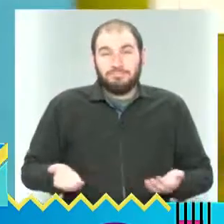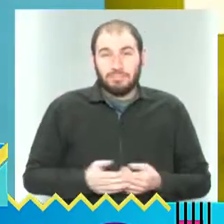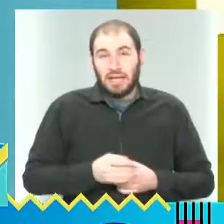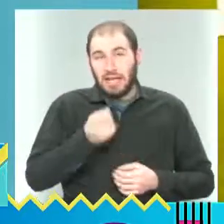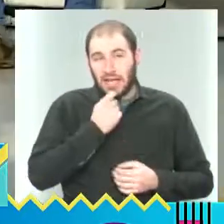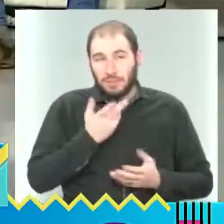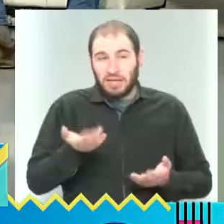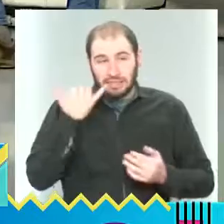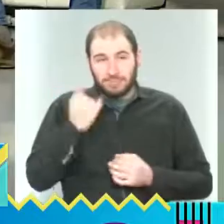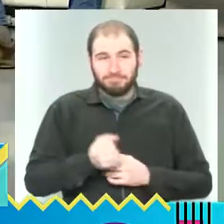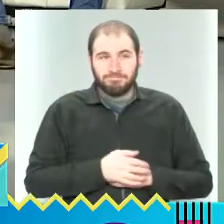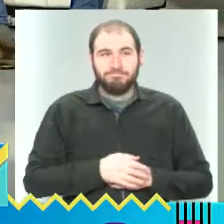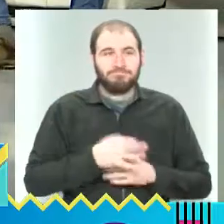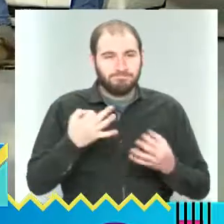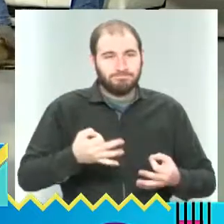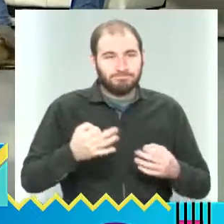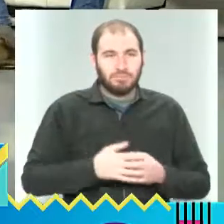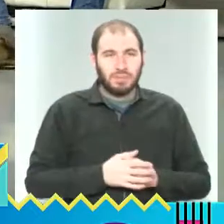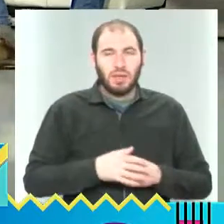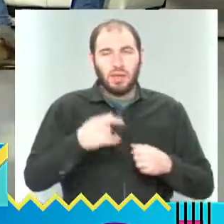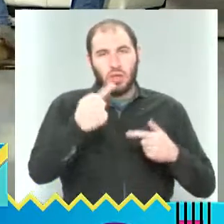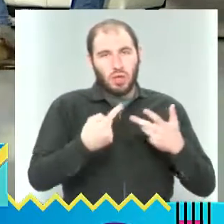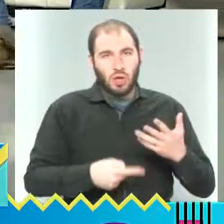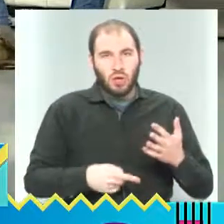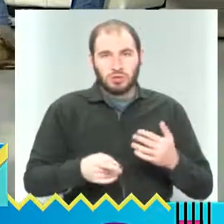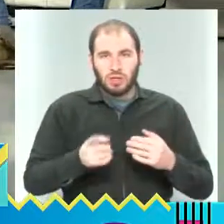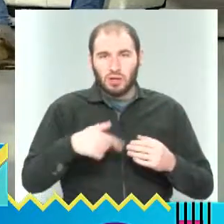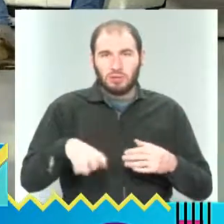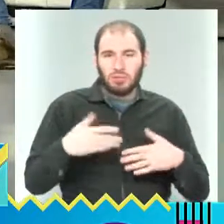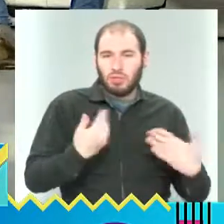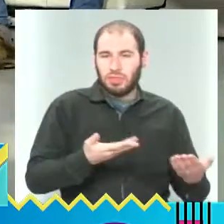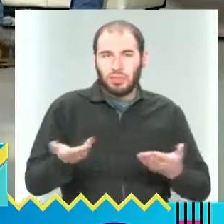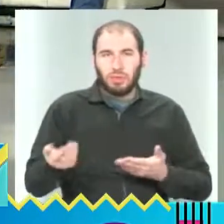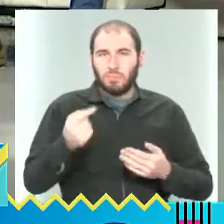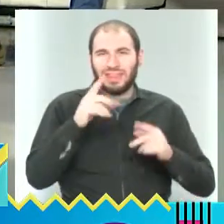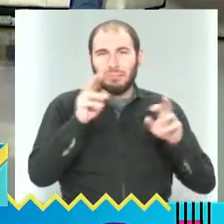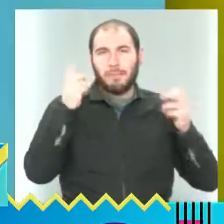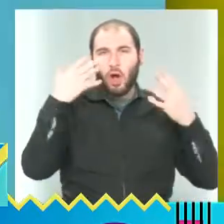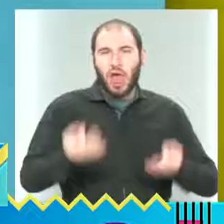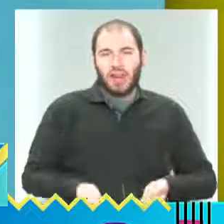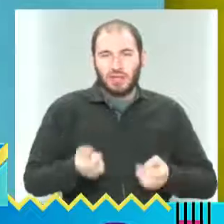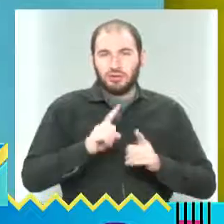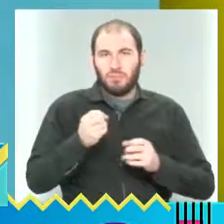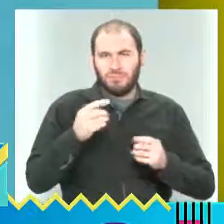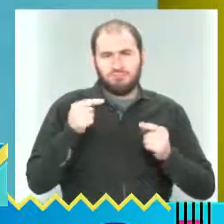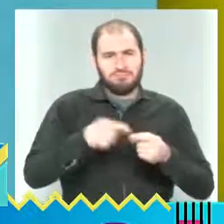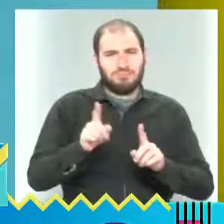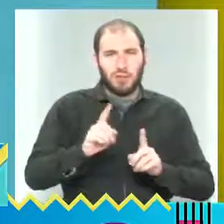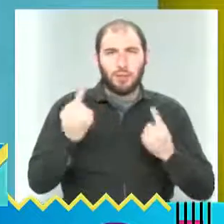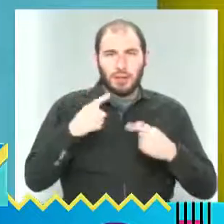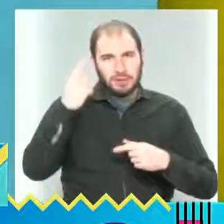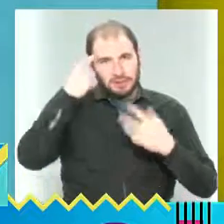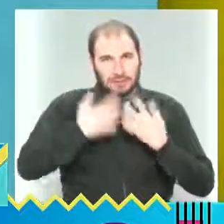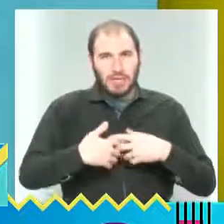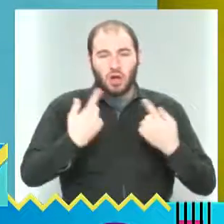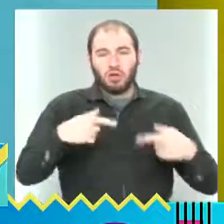un ejemplo, ya está. Bien, seguro, digo, esas cosas tampoco nos vamos a poner de un lado, no sé, moralista si se quiere, porque no es esa la idea, pero sí es repensar